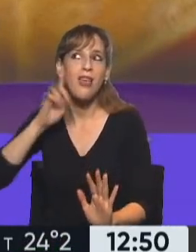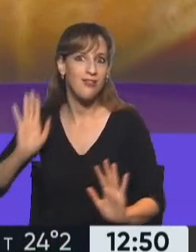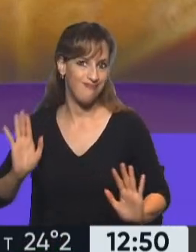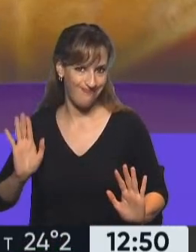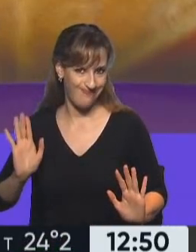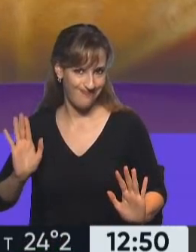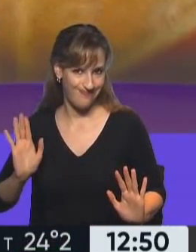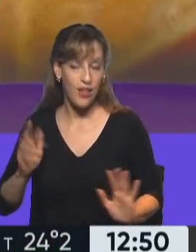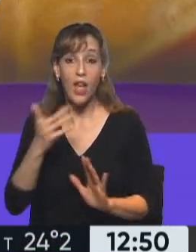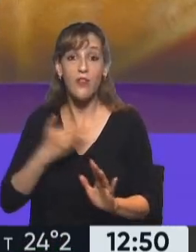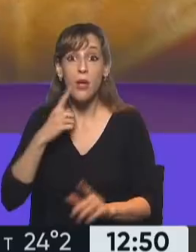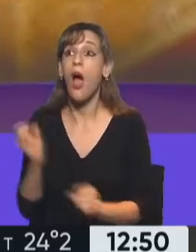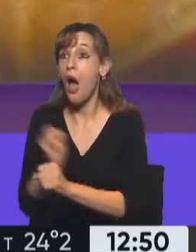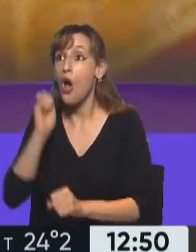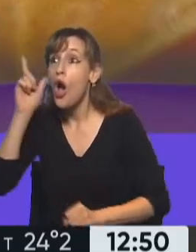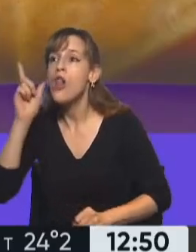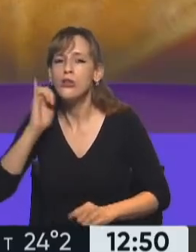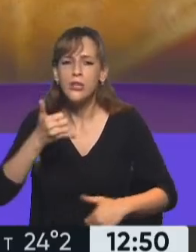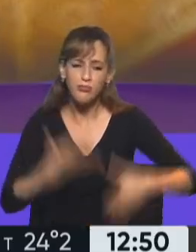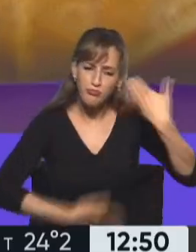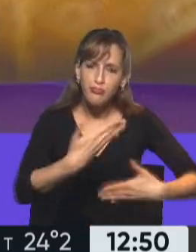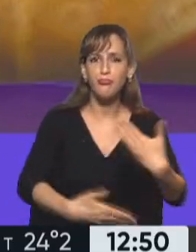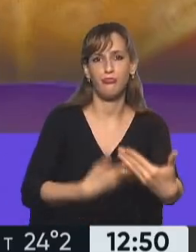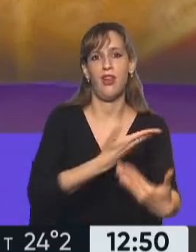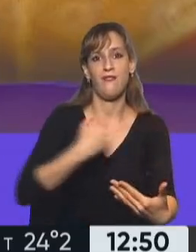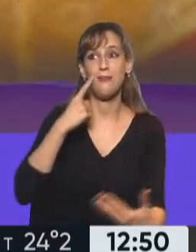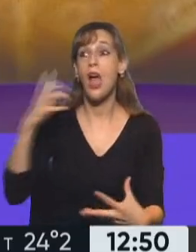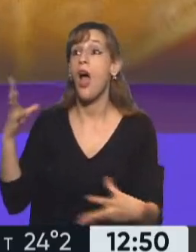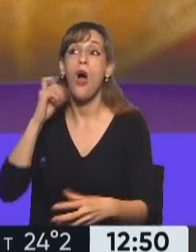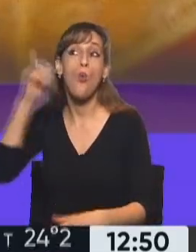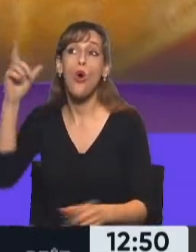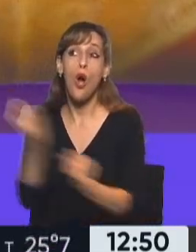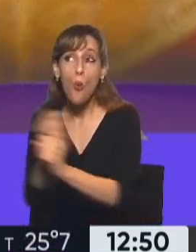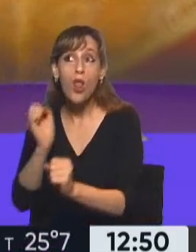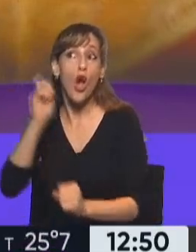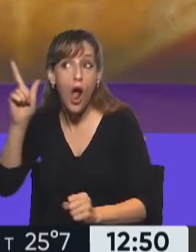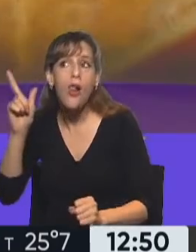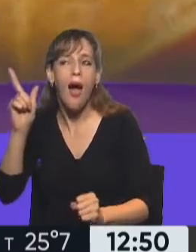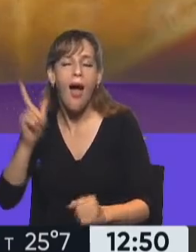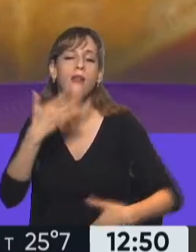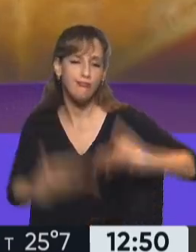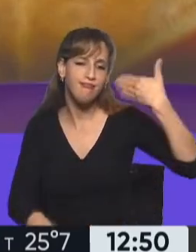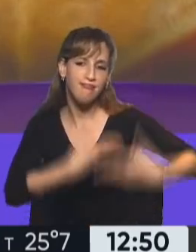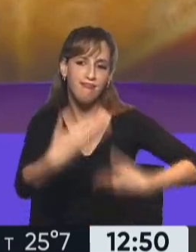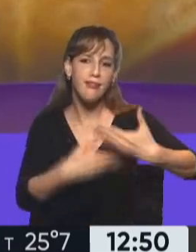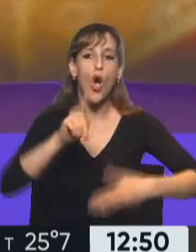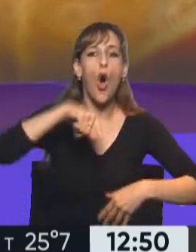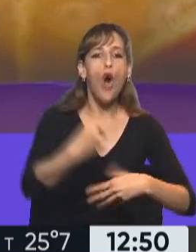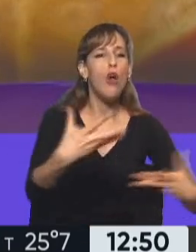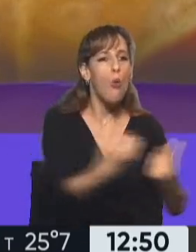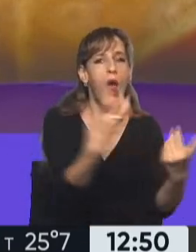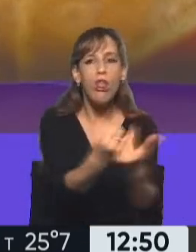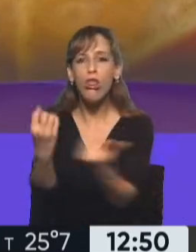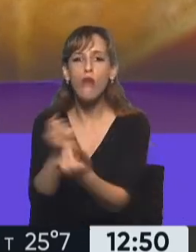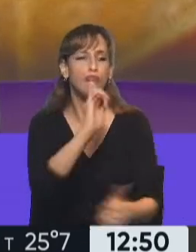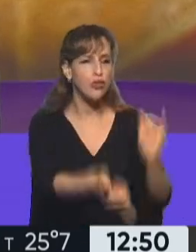a la otra. El fondo tiene ese efecto dominó que te va conectando con otras discusiones de financiación externa, lamentablemente,